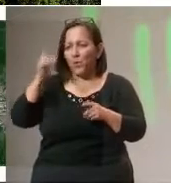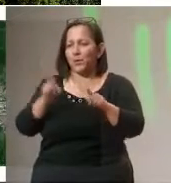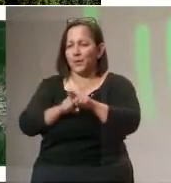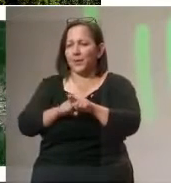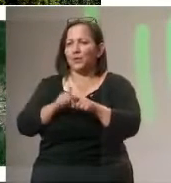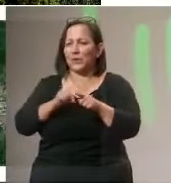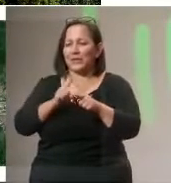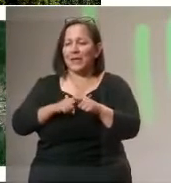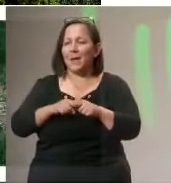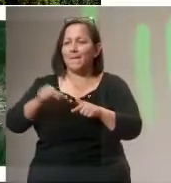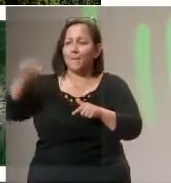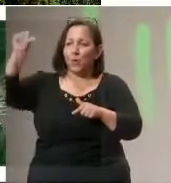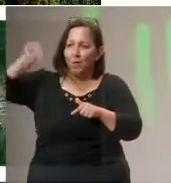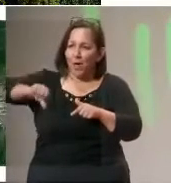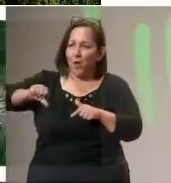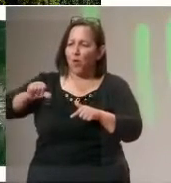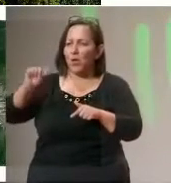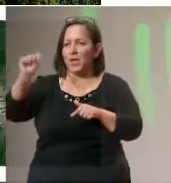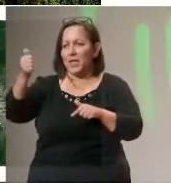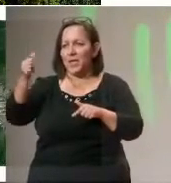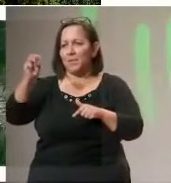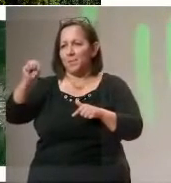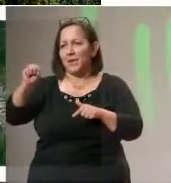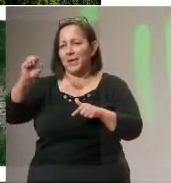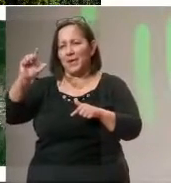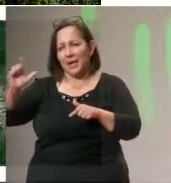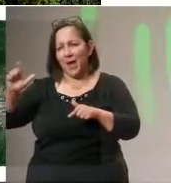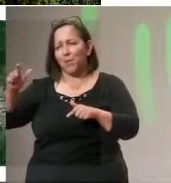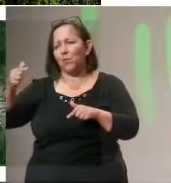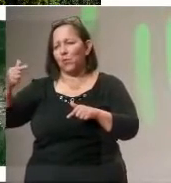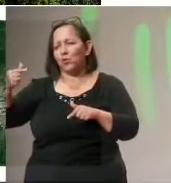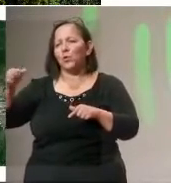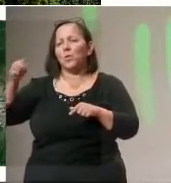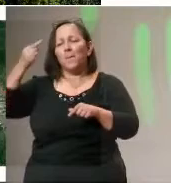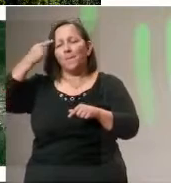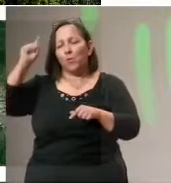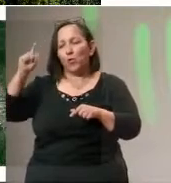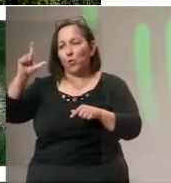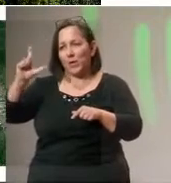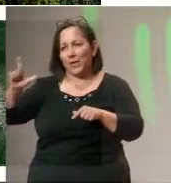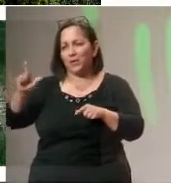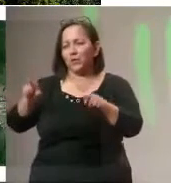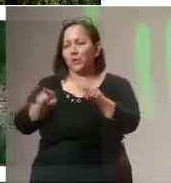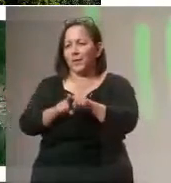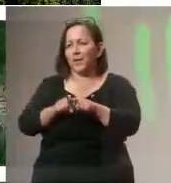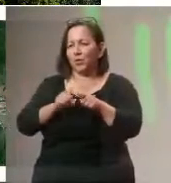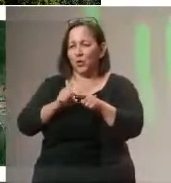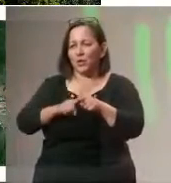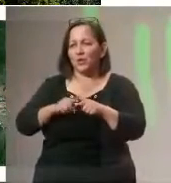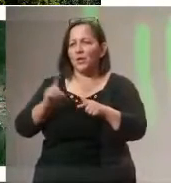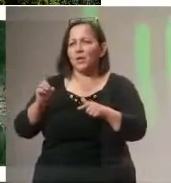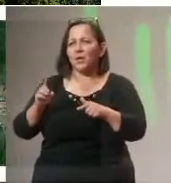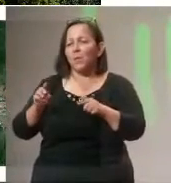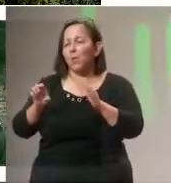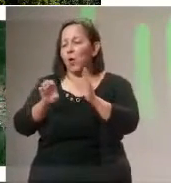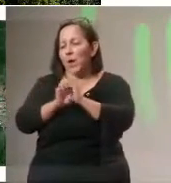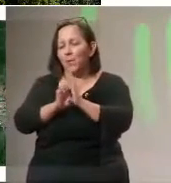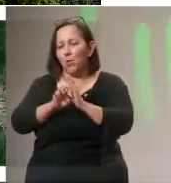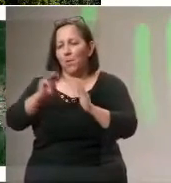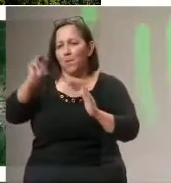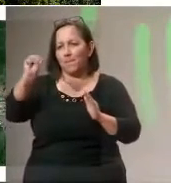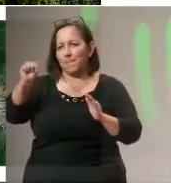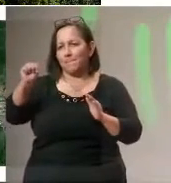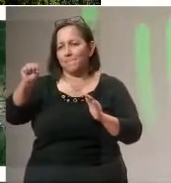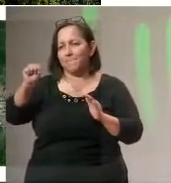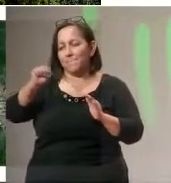miligramos por litro, pero comenzamos a ver zonas en el sistema donde tenemos picos de nitrato, Manantial Belén, por ejemplo,